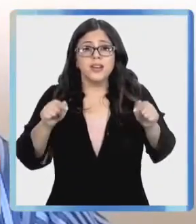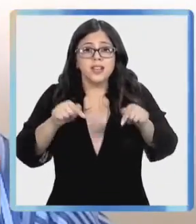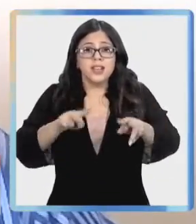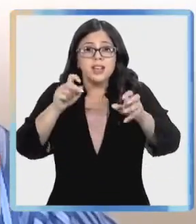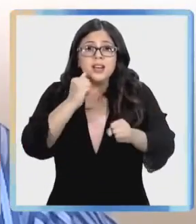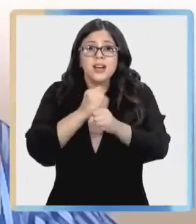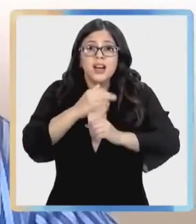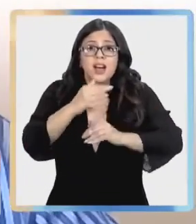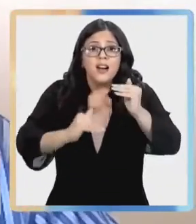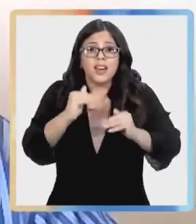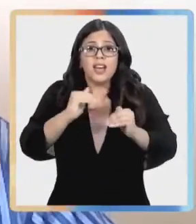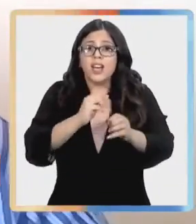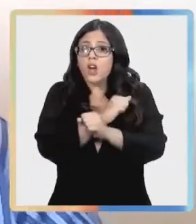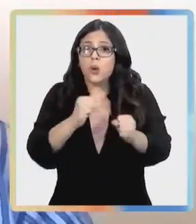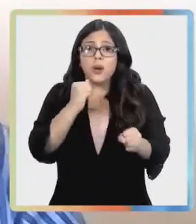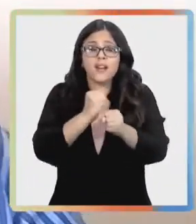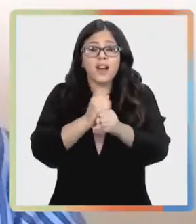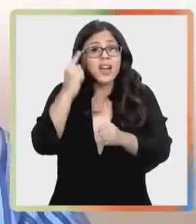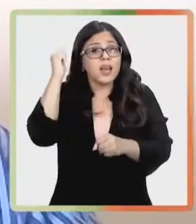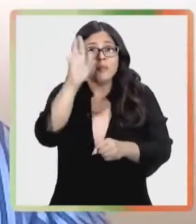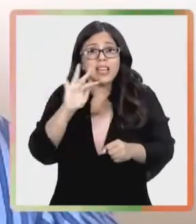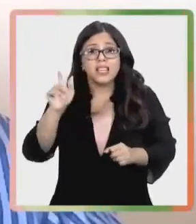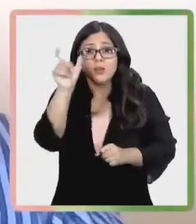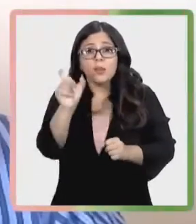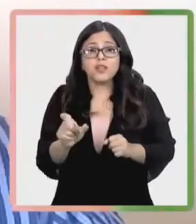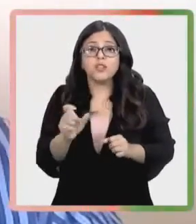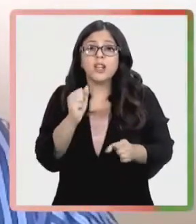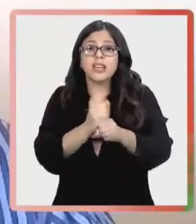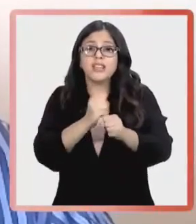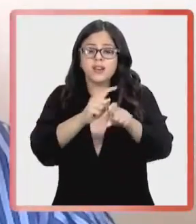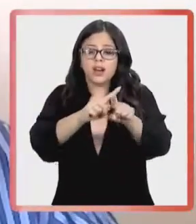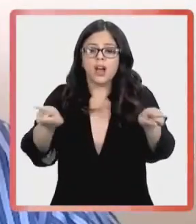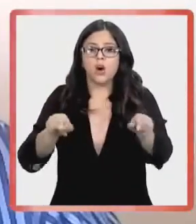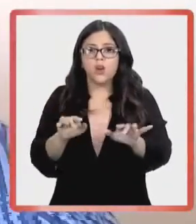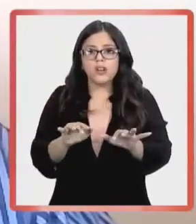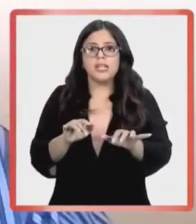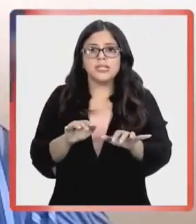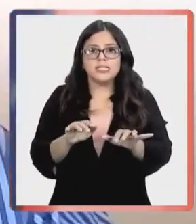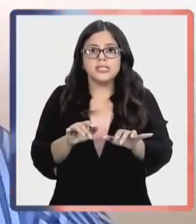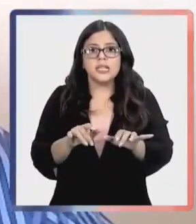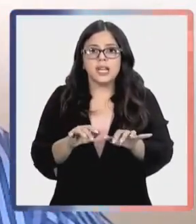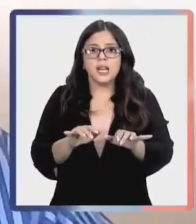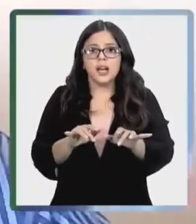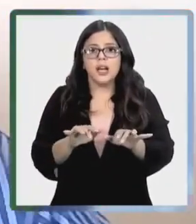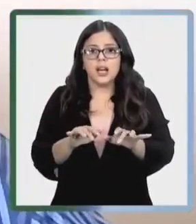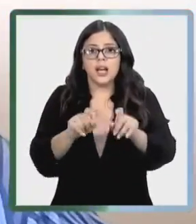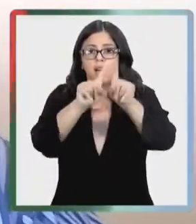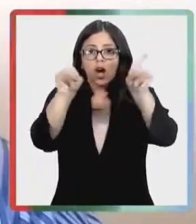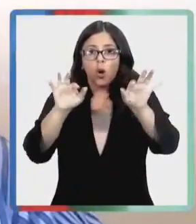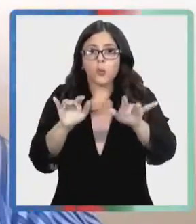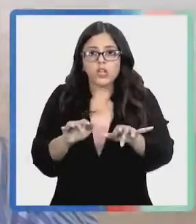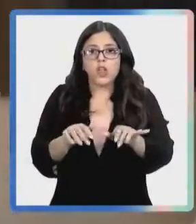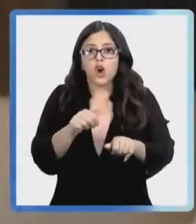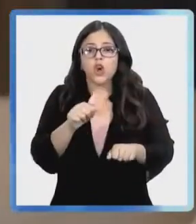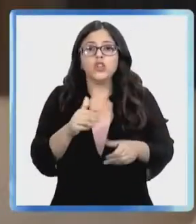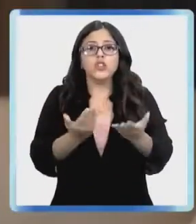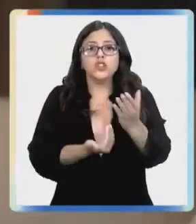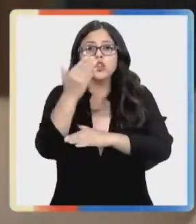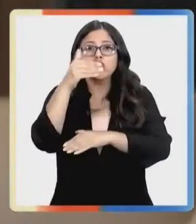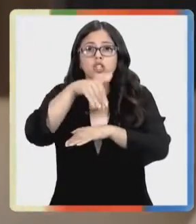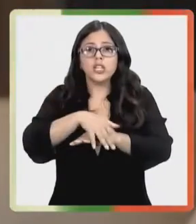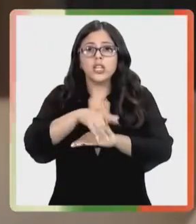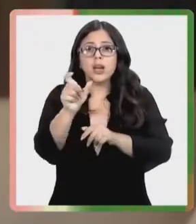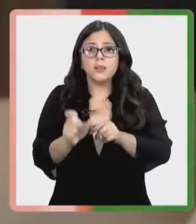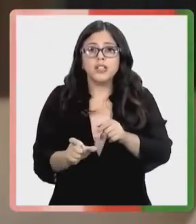porque hay días que no puede trabajar. Imagínense usted una persona que trabaja en una oficina, que tiene que estar en un teclado o un computador, una persona